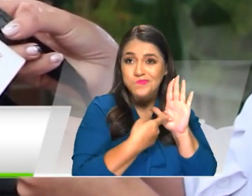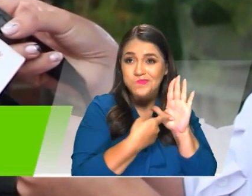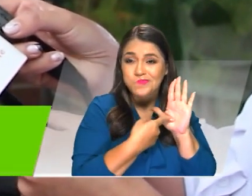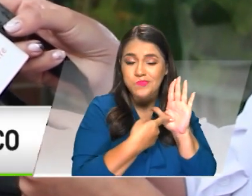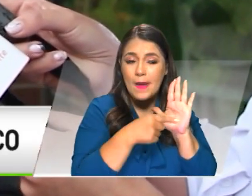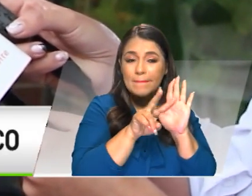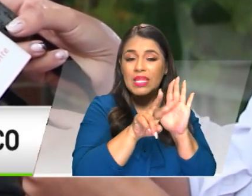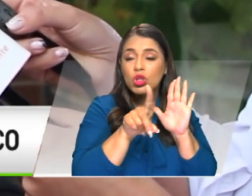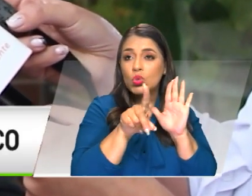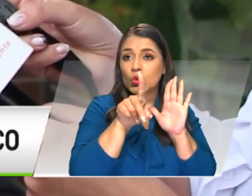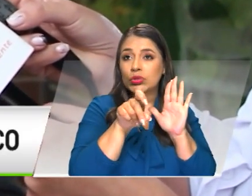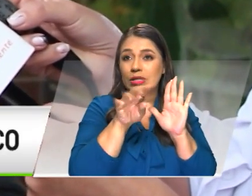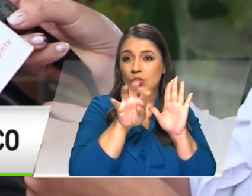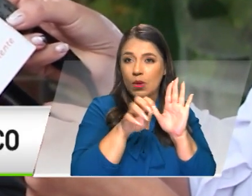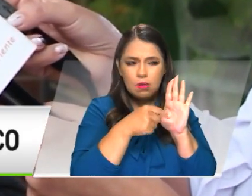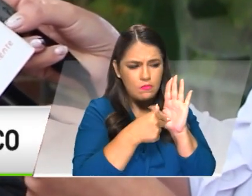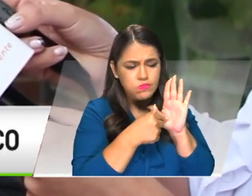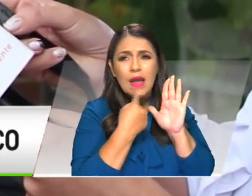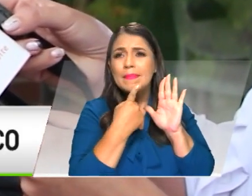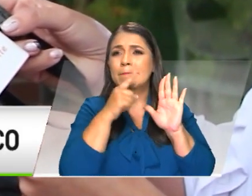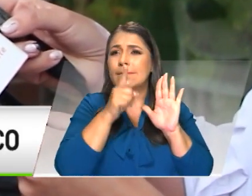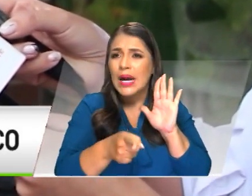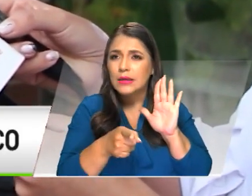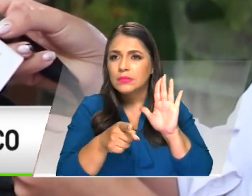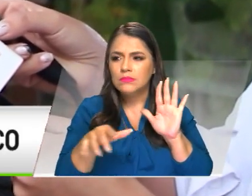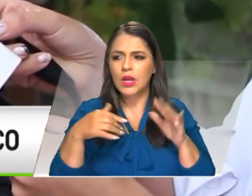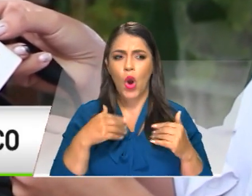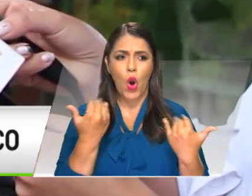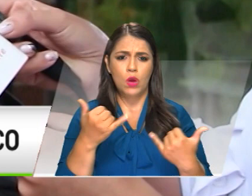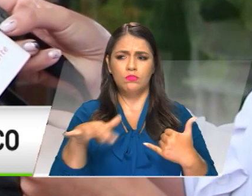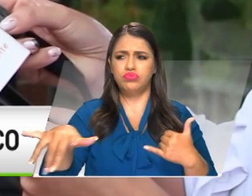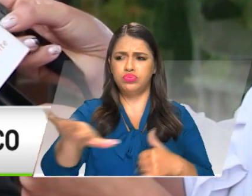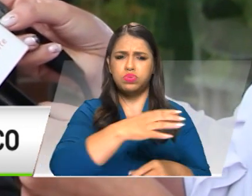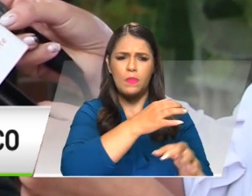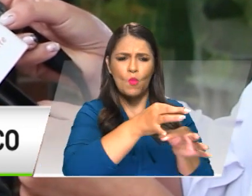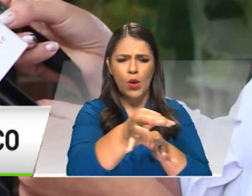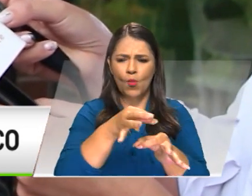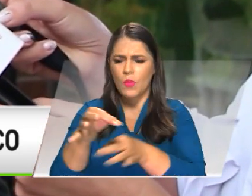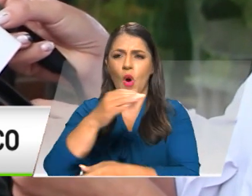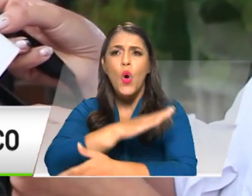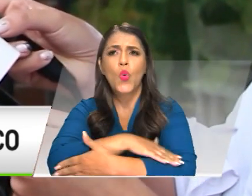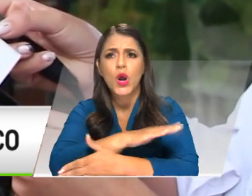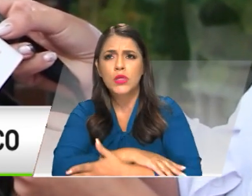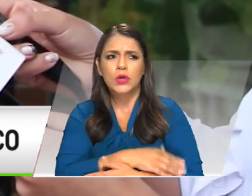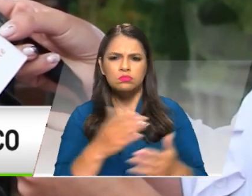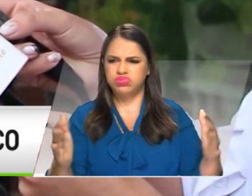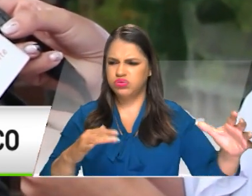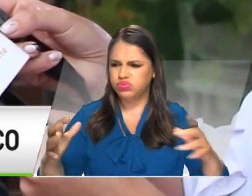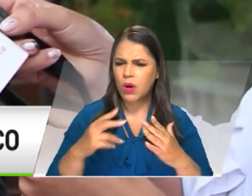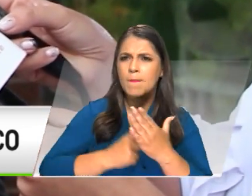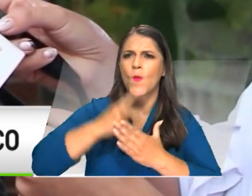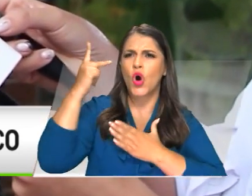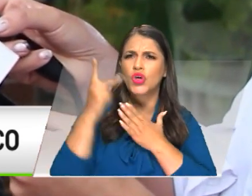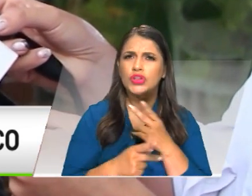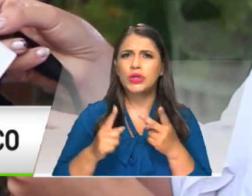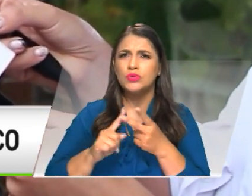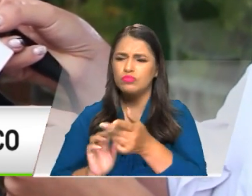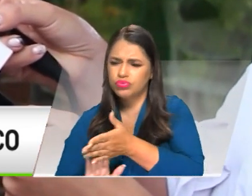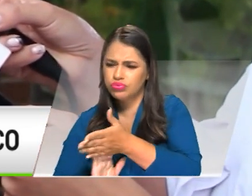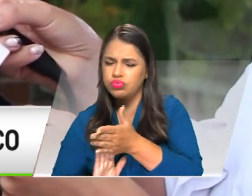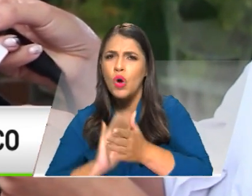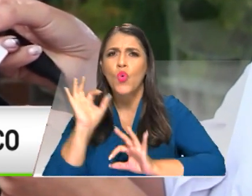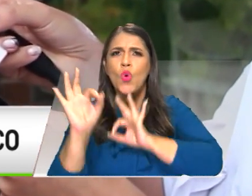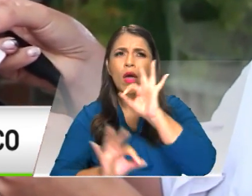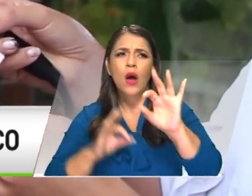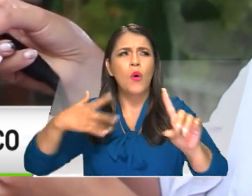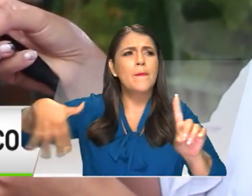21 69 aquí estamos disciplinados en este tema y todos los otros proyectos que venimos desarrollando de restauración de conservación